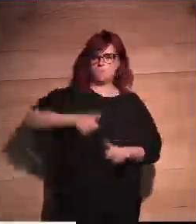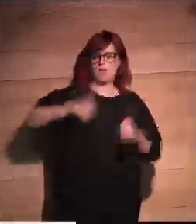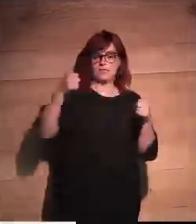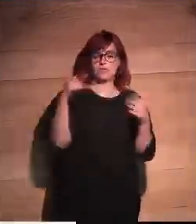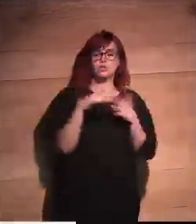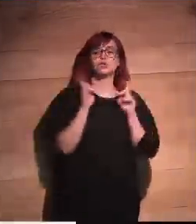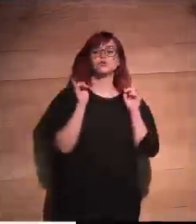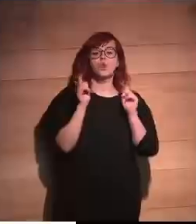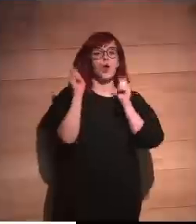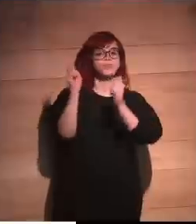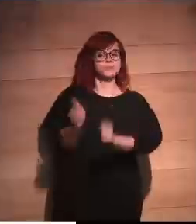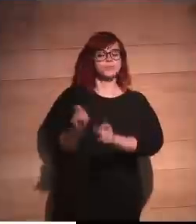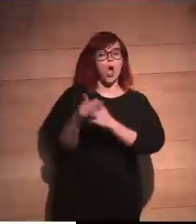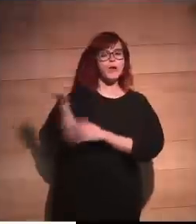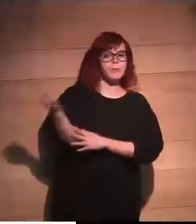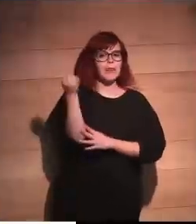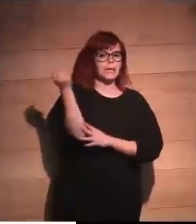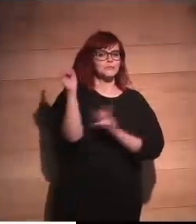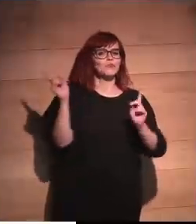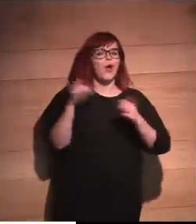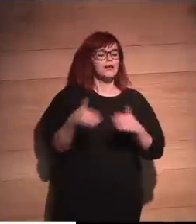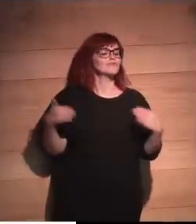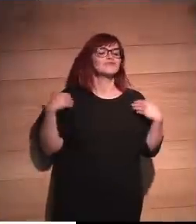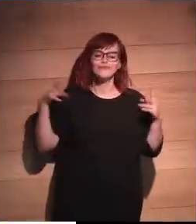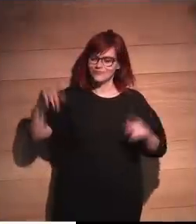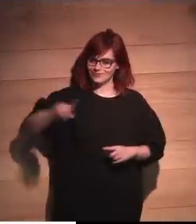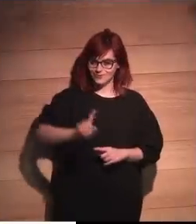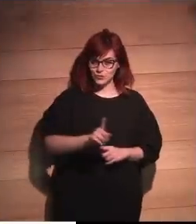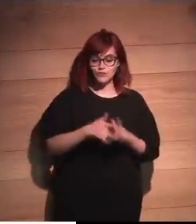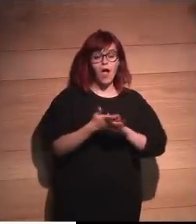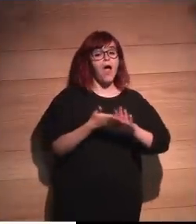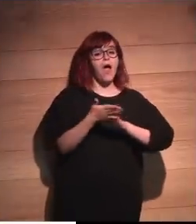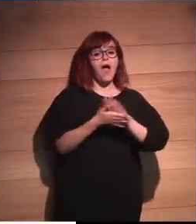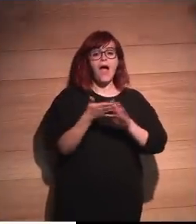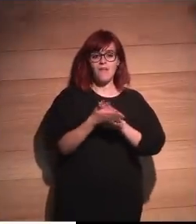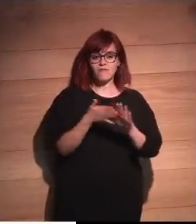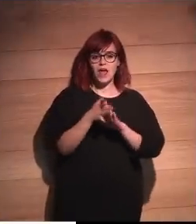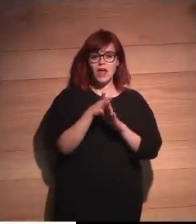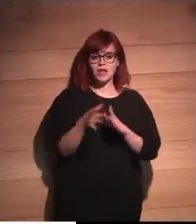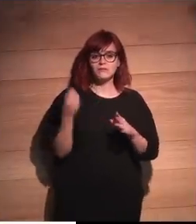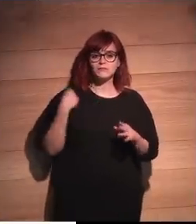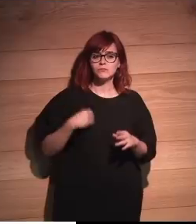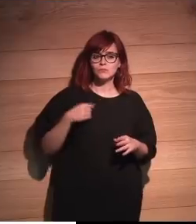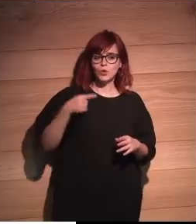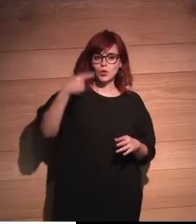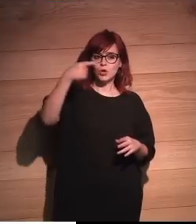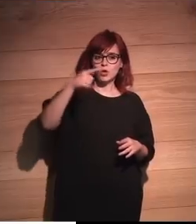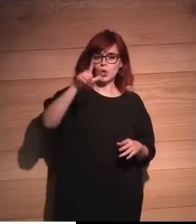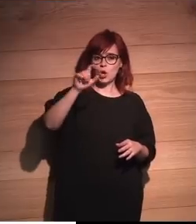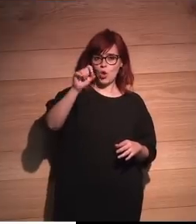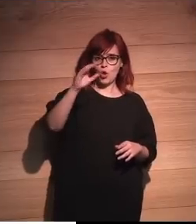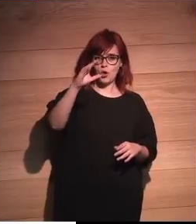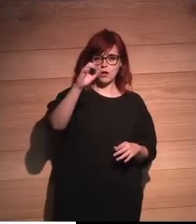asignárselo solo al capitalismo. Y de hecho nos habla de globalización.